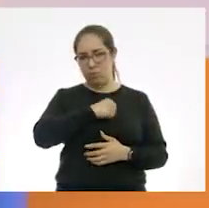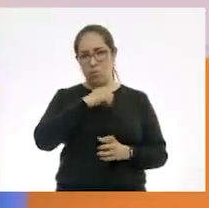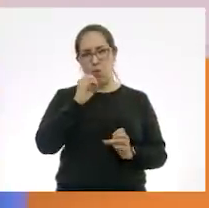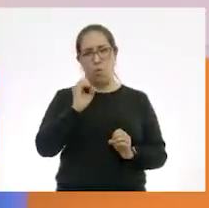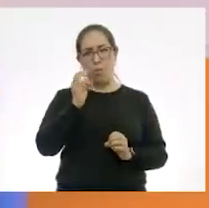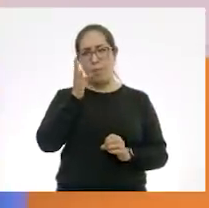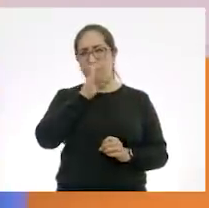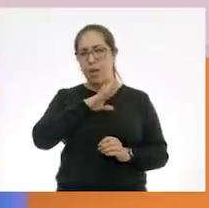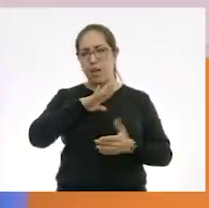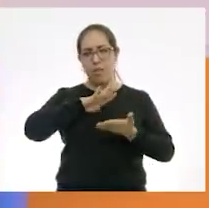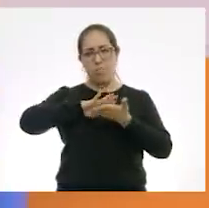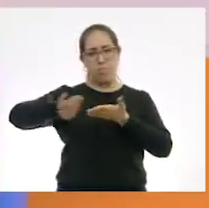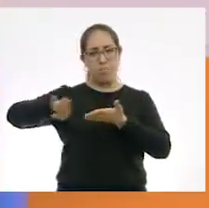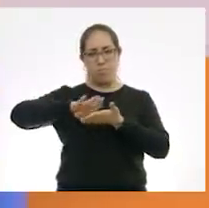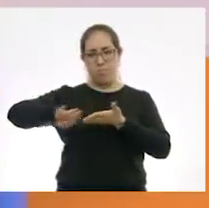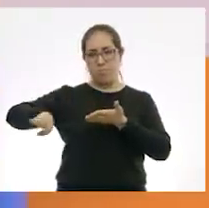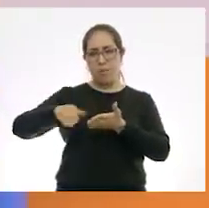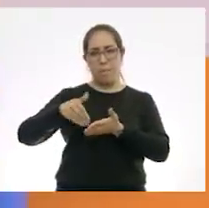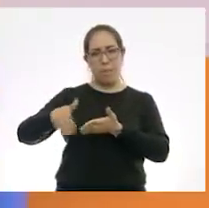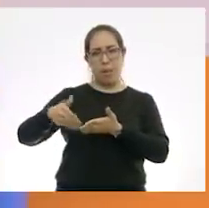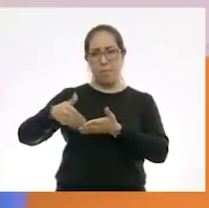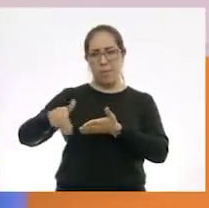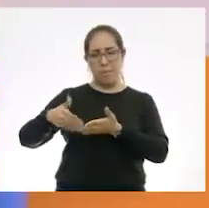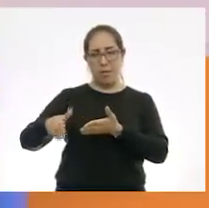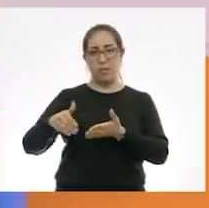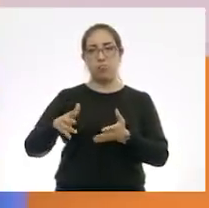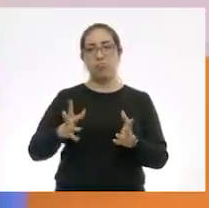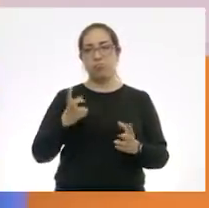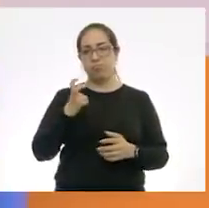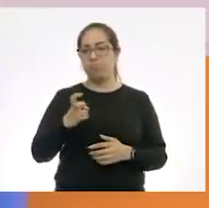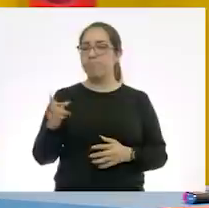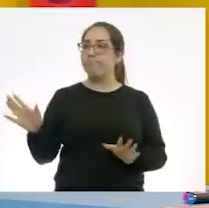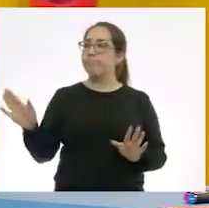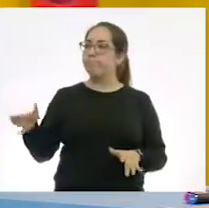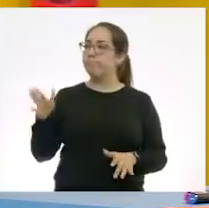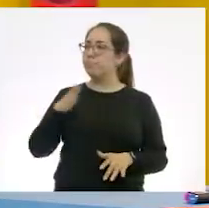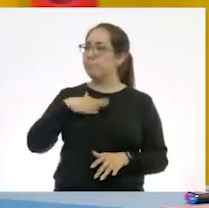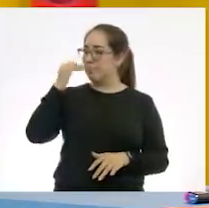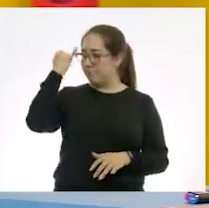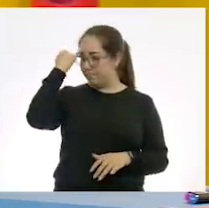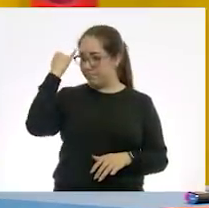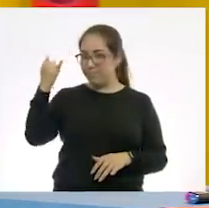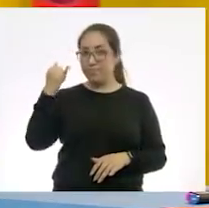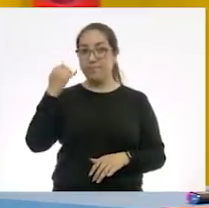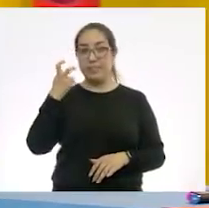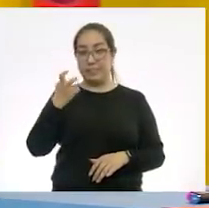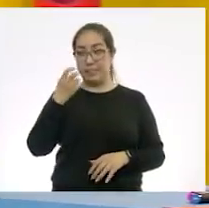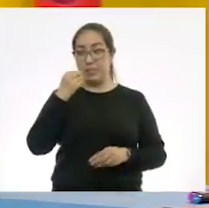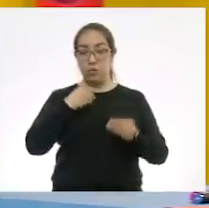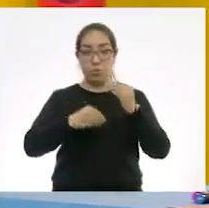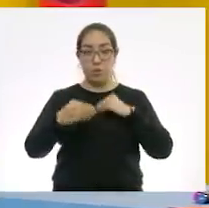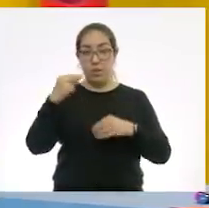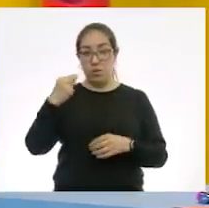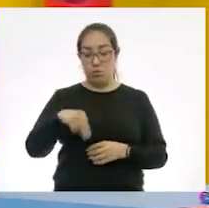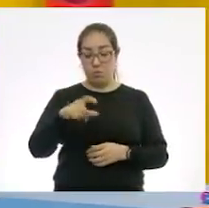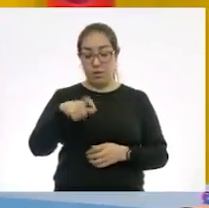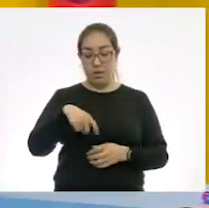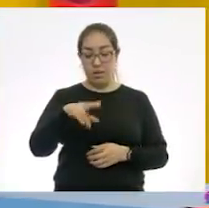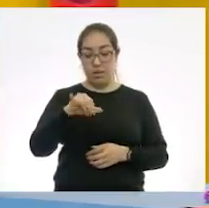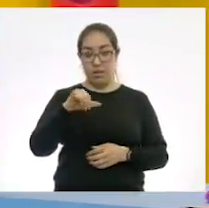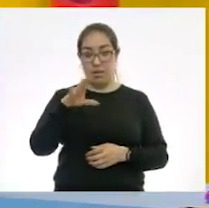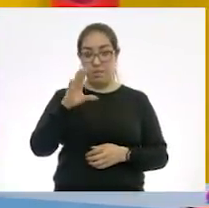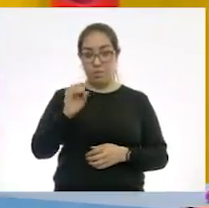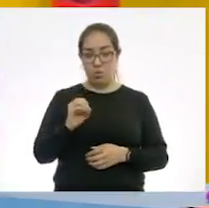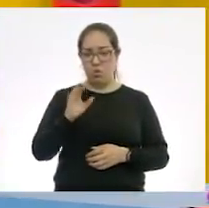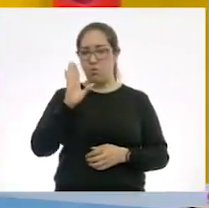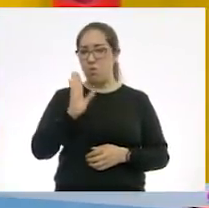es ahí donde empieza a absorber los nutrimentos. Me acabas de dar una idea. Este alimento, que ahora lo llamamos quimo, es como si